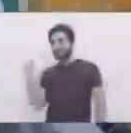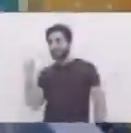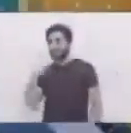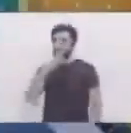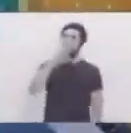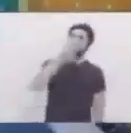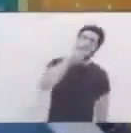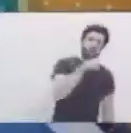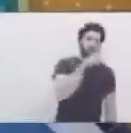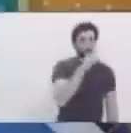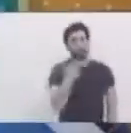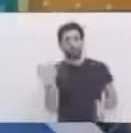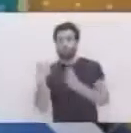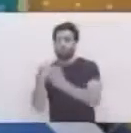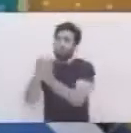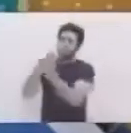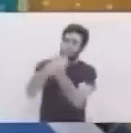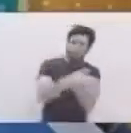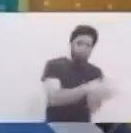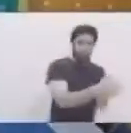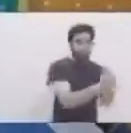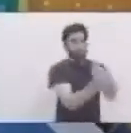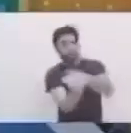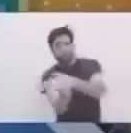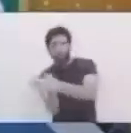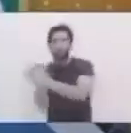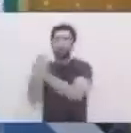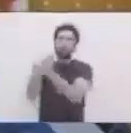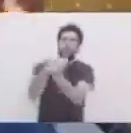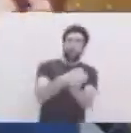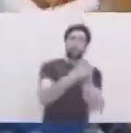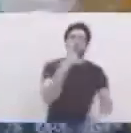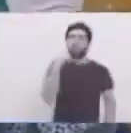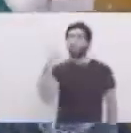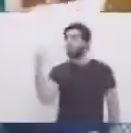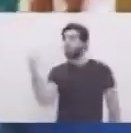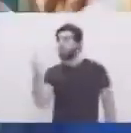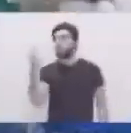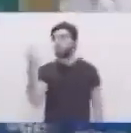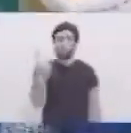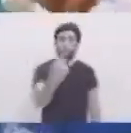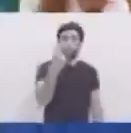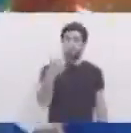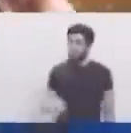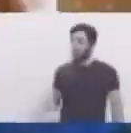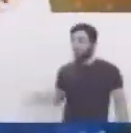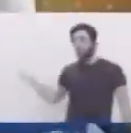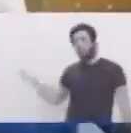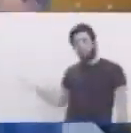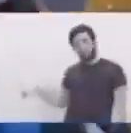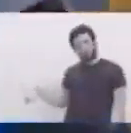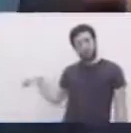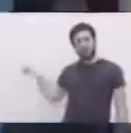Soy una serpiente. Pueden cantar, chicos. Tú también puedes cantar. Que no me la sé, pero bueno, hagamos.